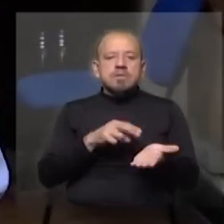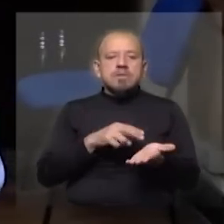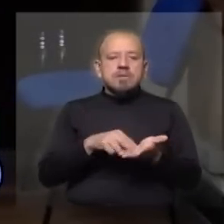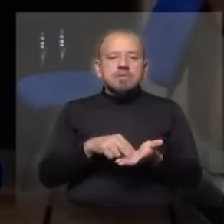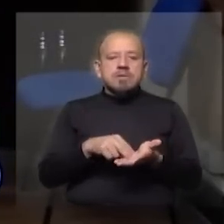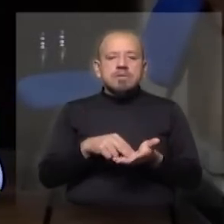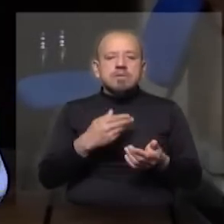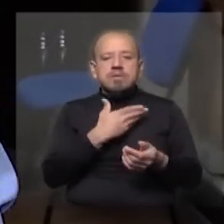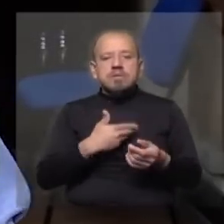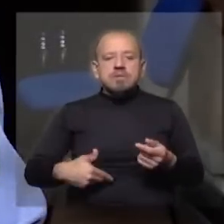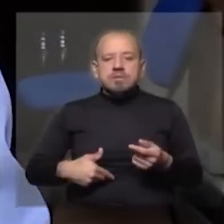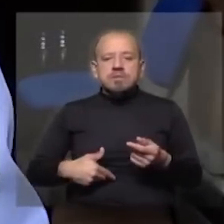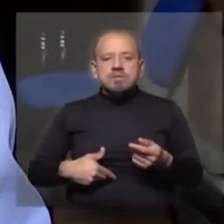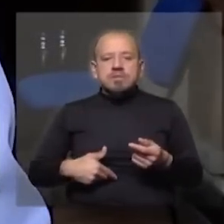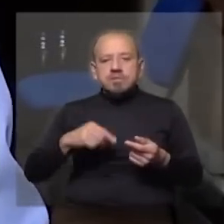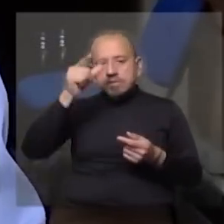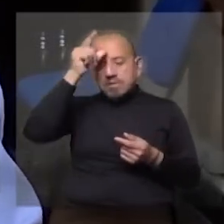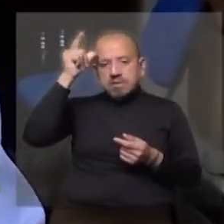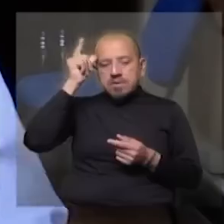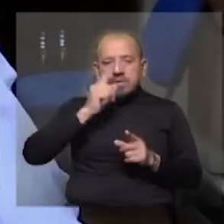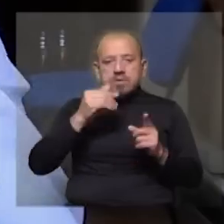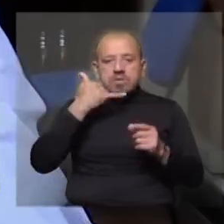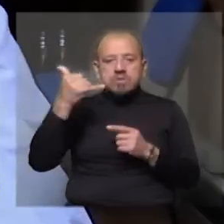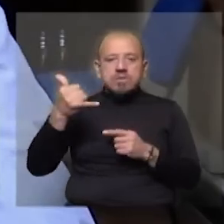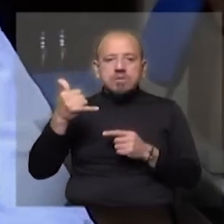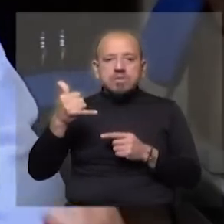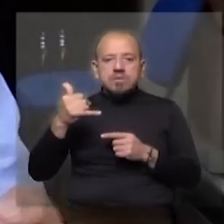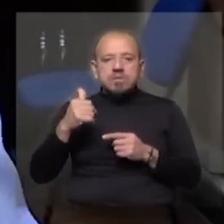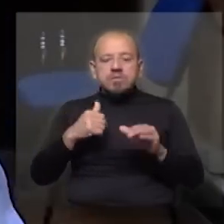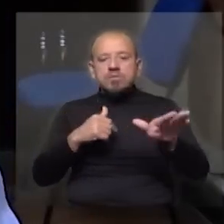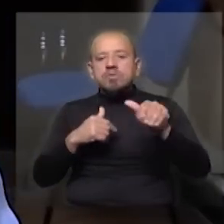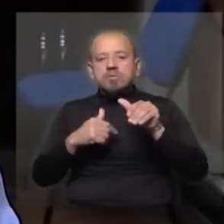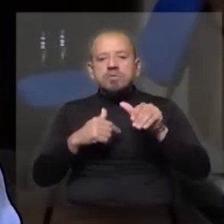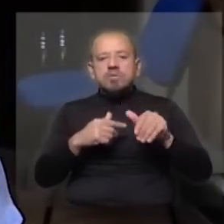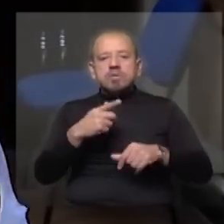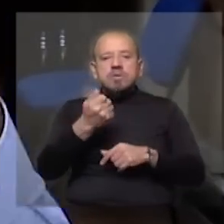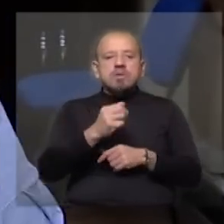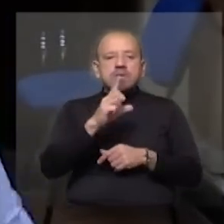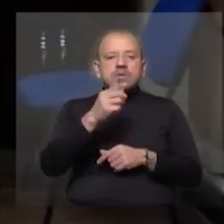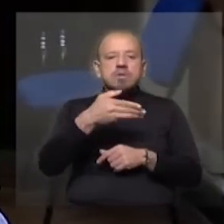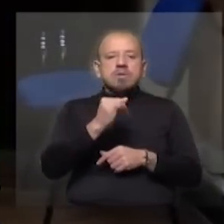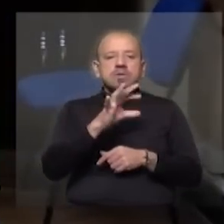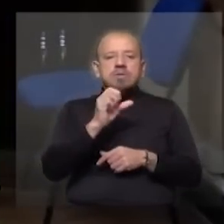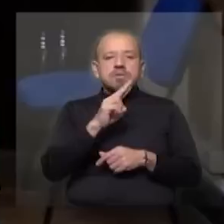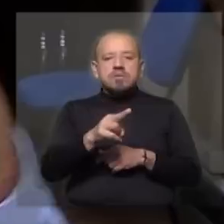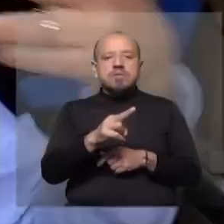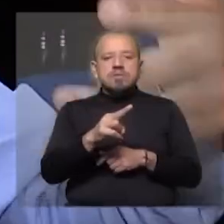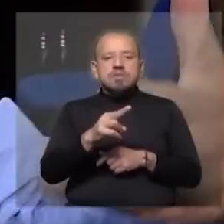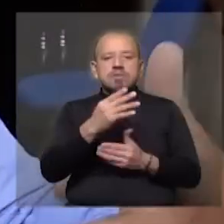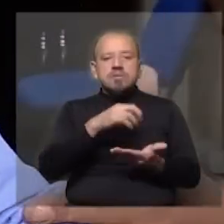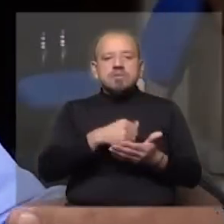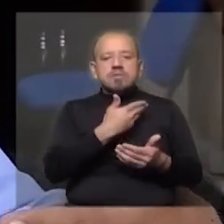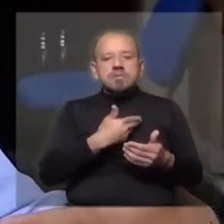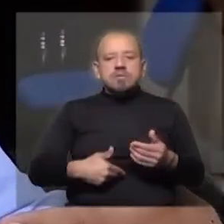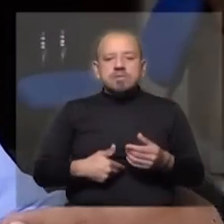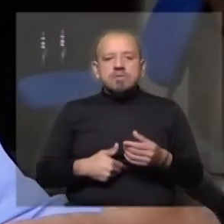el presidente de la republicana no llamaba al intendente de salto lo convocaba al dror arbizu quien concurría a la torre ejecutiva se